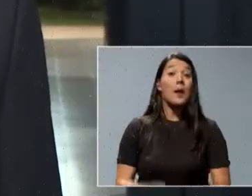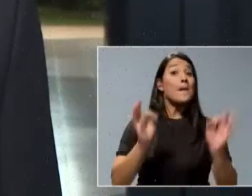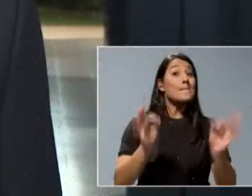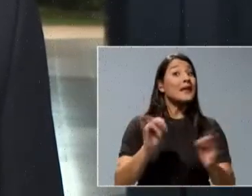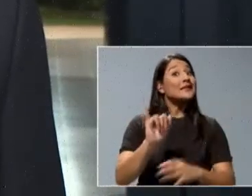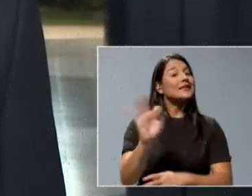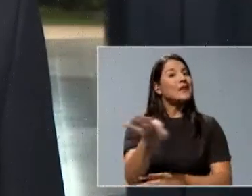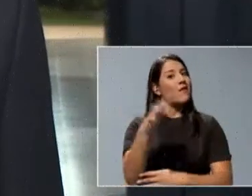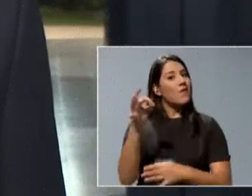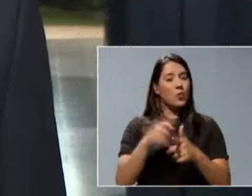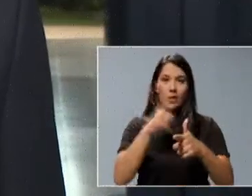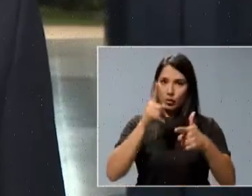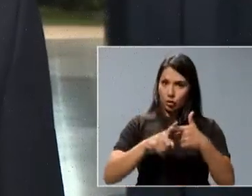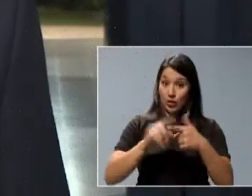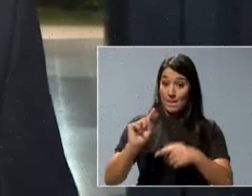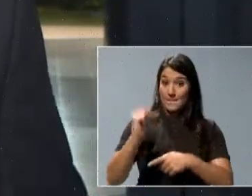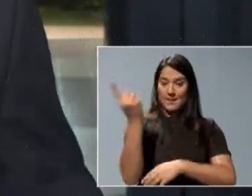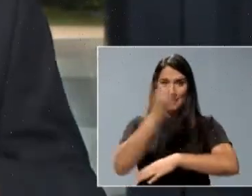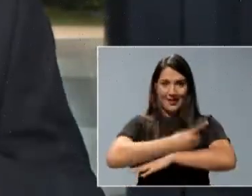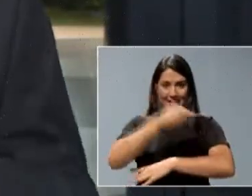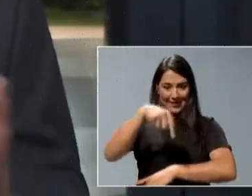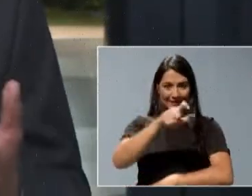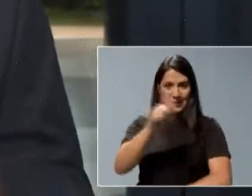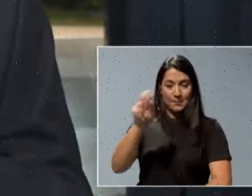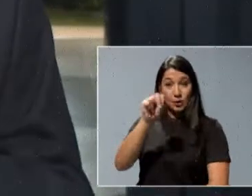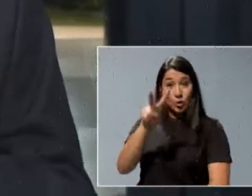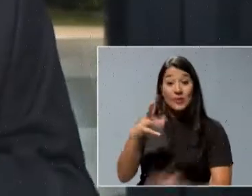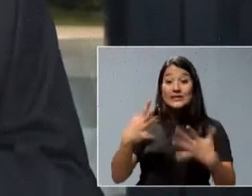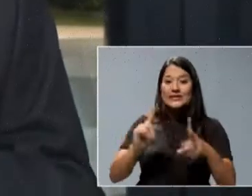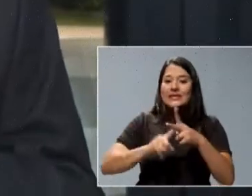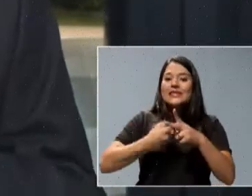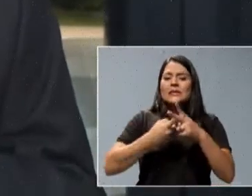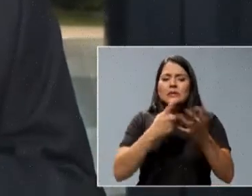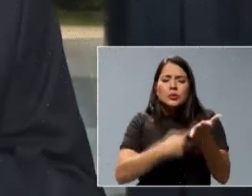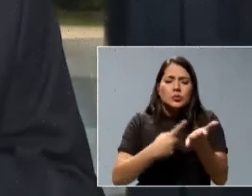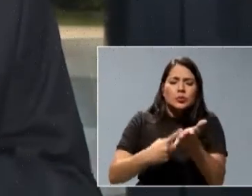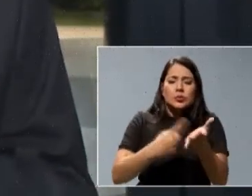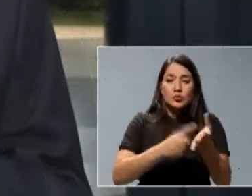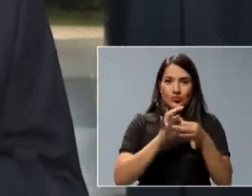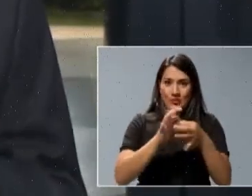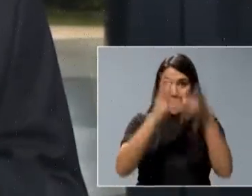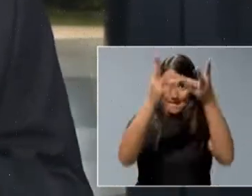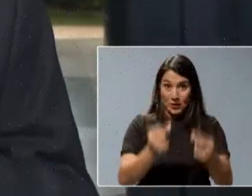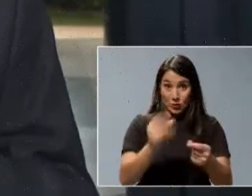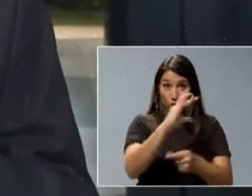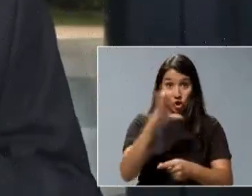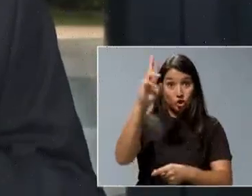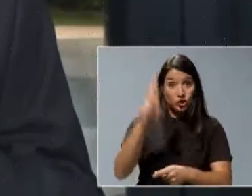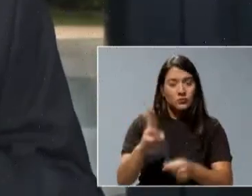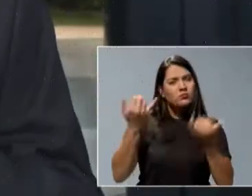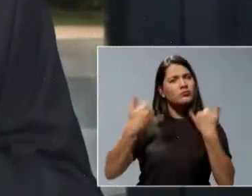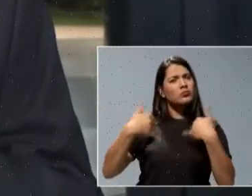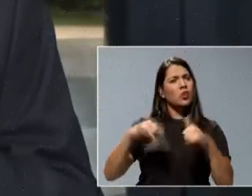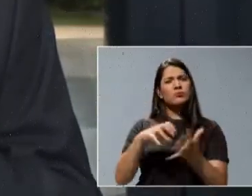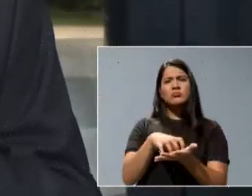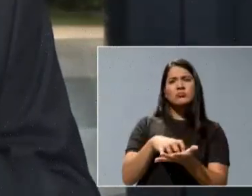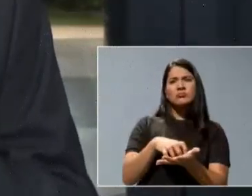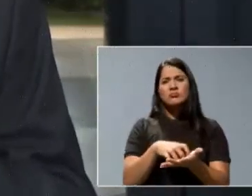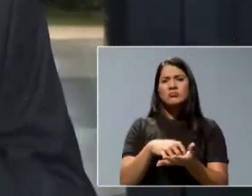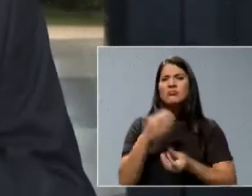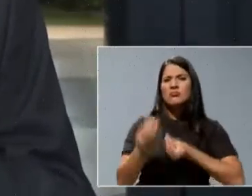forma entonces, en el primer día de este mes de noviembre, cuando se inicia el trámite del presupuesto de la República, aún queda la expectativa de cuál sería